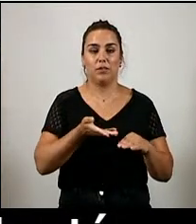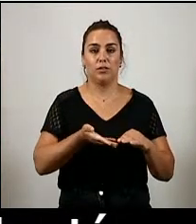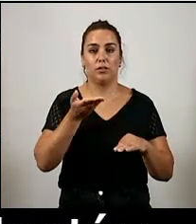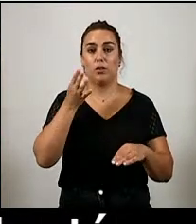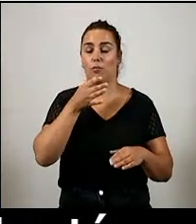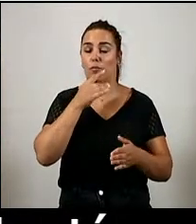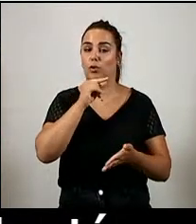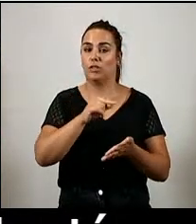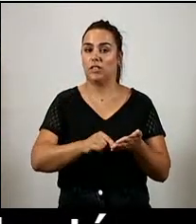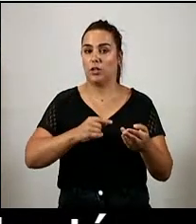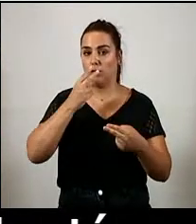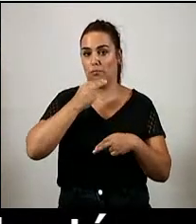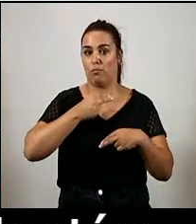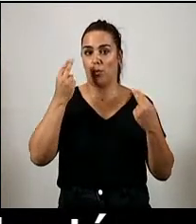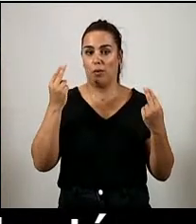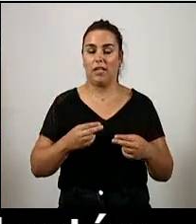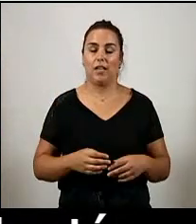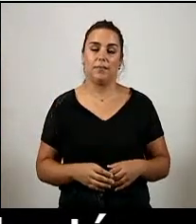contratación pública.